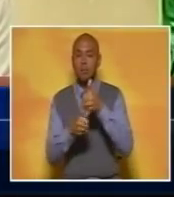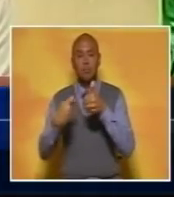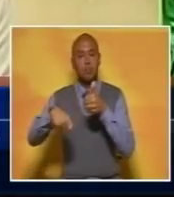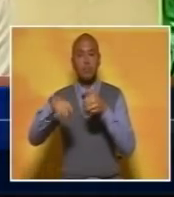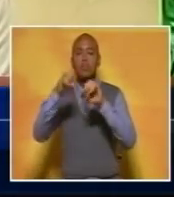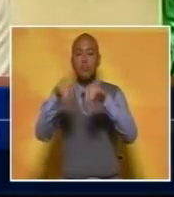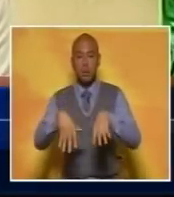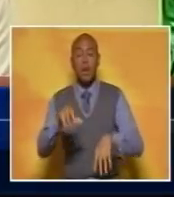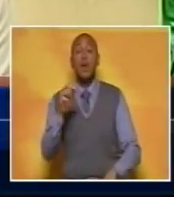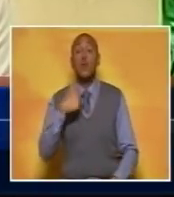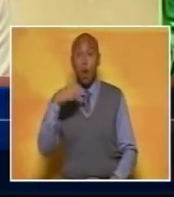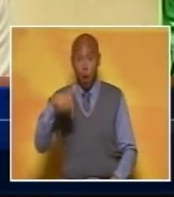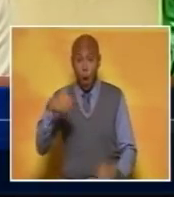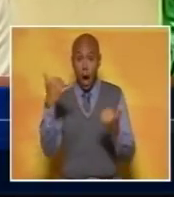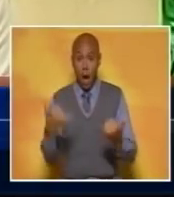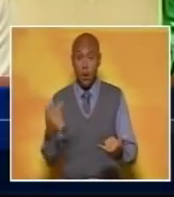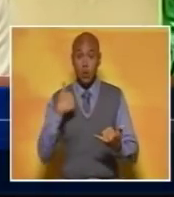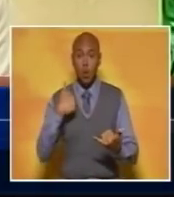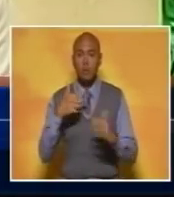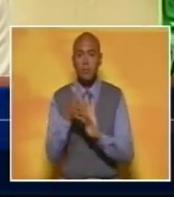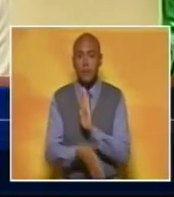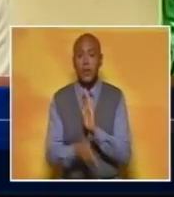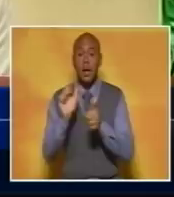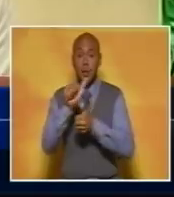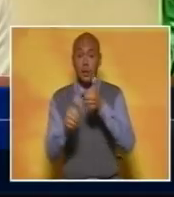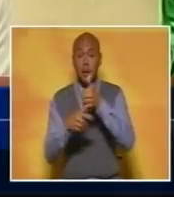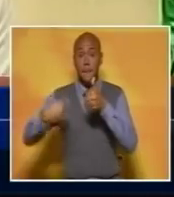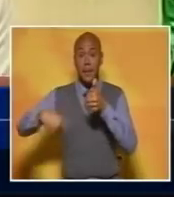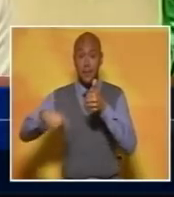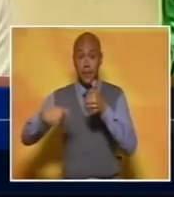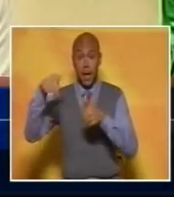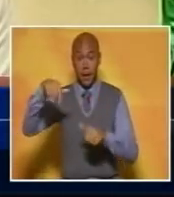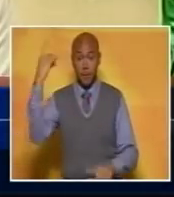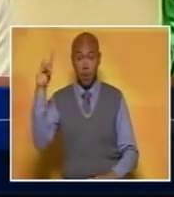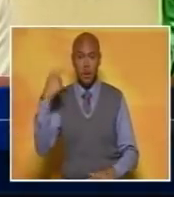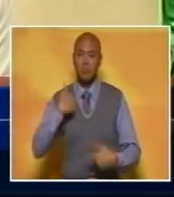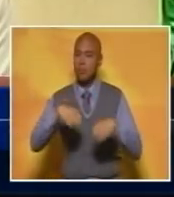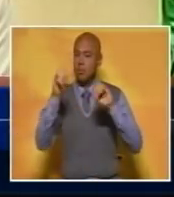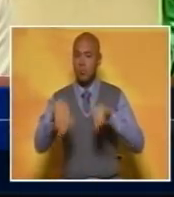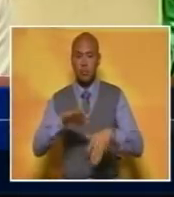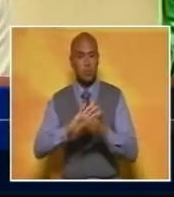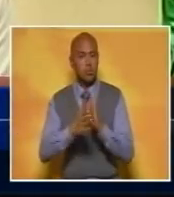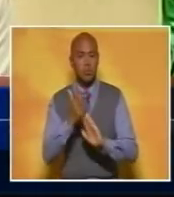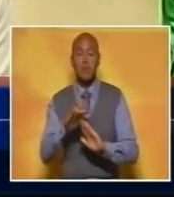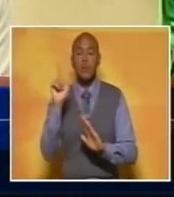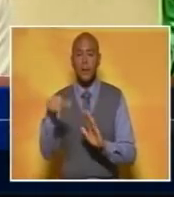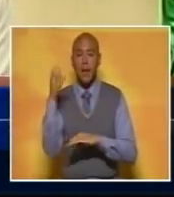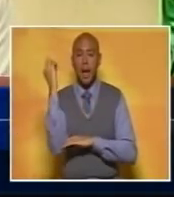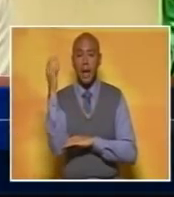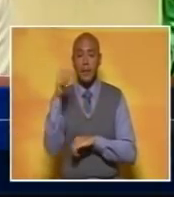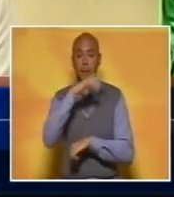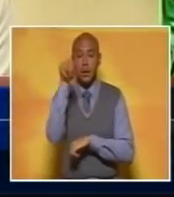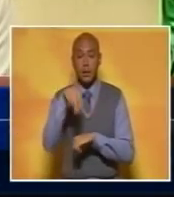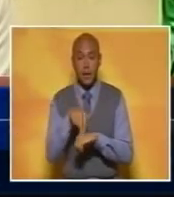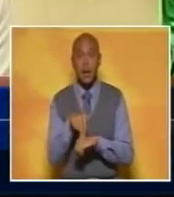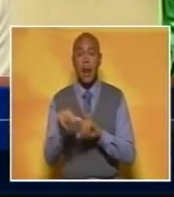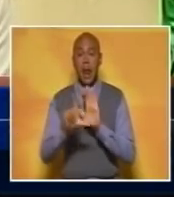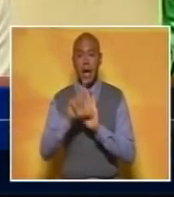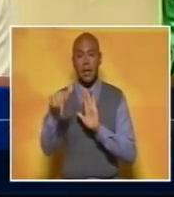estoy renunciando a mi cargo de vicepresidente del Estado y presidente de la Asamblea Legislativa